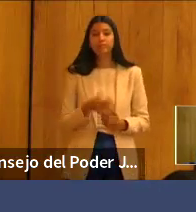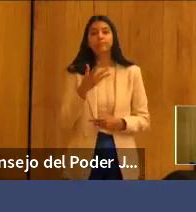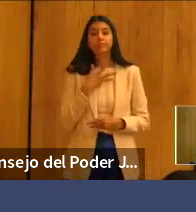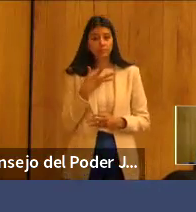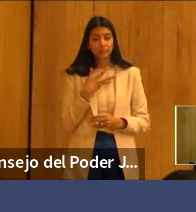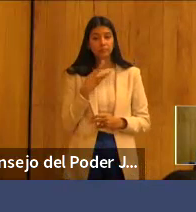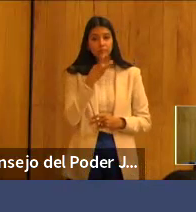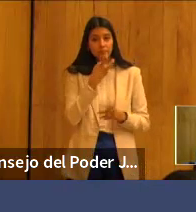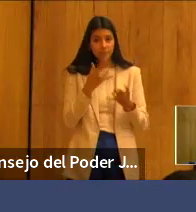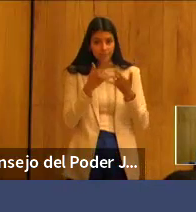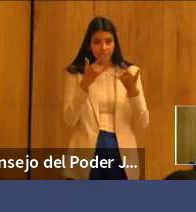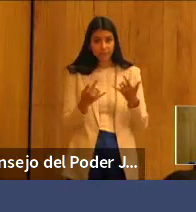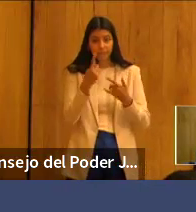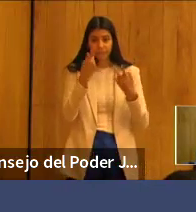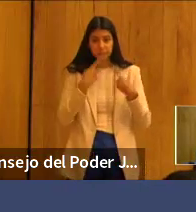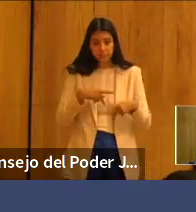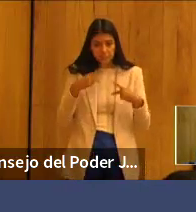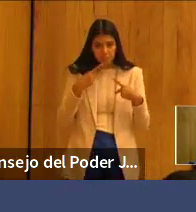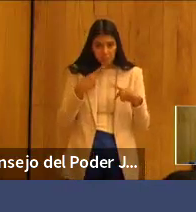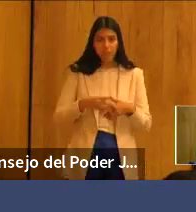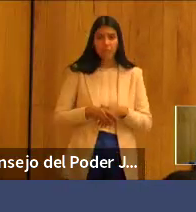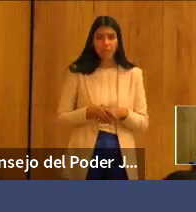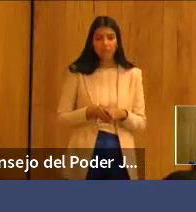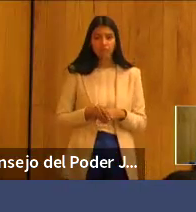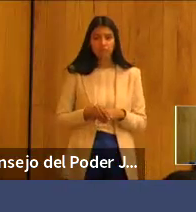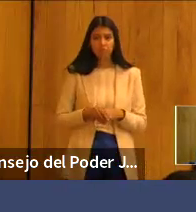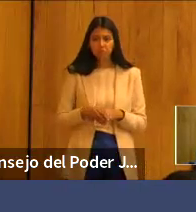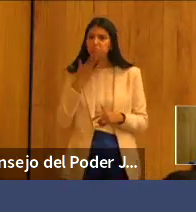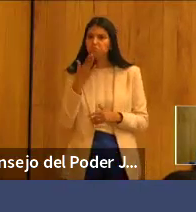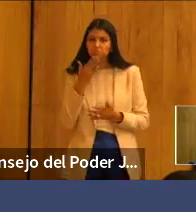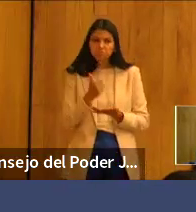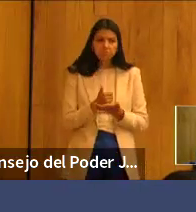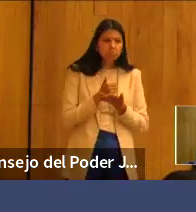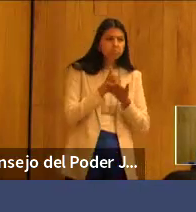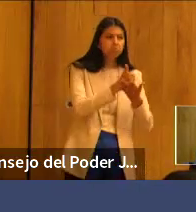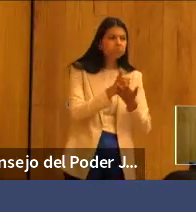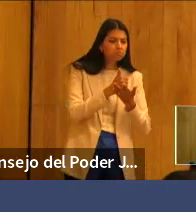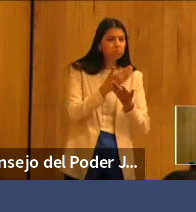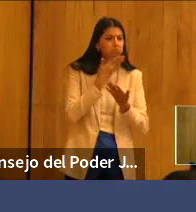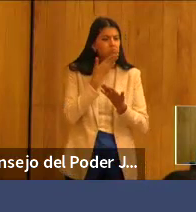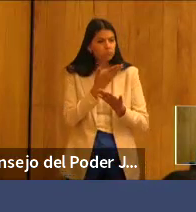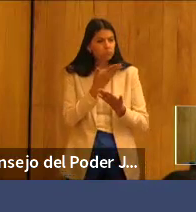Tenemos en este caso una víctima muy colaboradora, muy buen testigo,